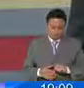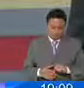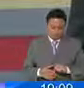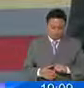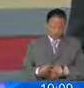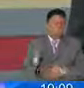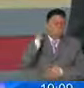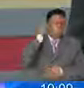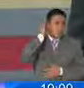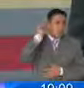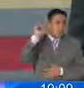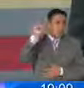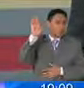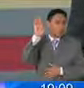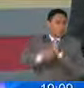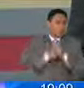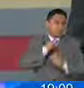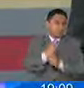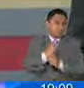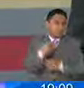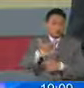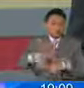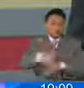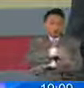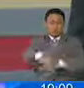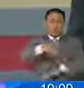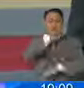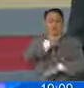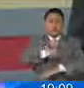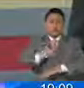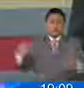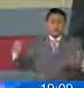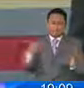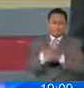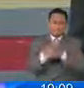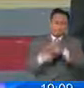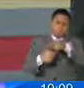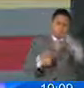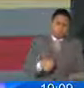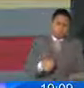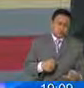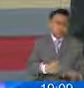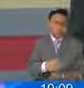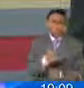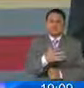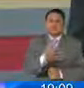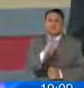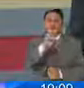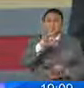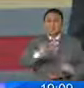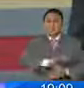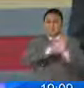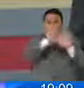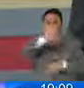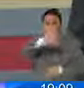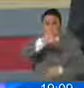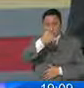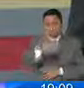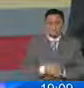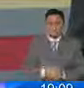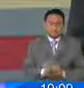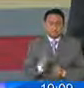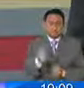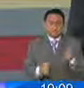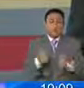69 años murió atropellada en la avenida Eloy Alfaro, en el norte de Quito. El hecho se produjo aproximadamente a las 6 de la mañana de este jueves. El